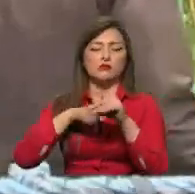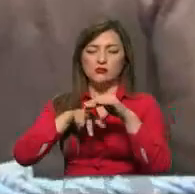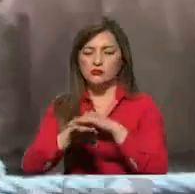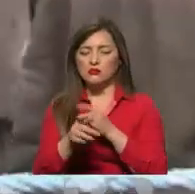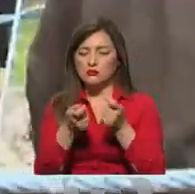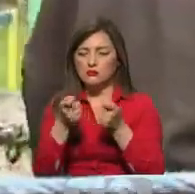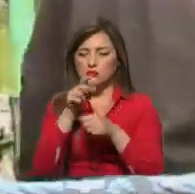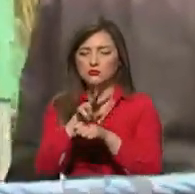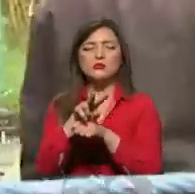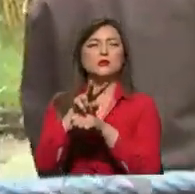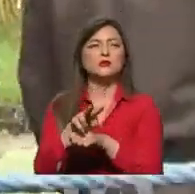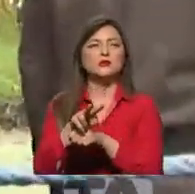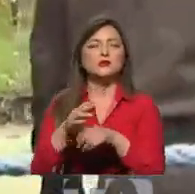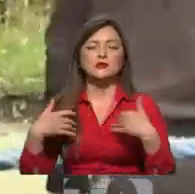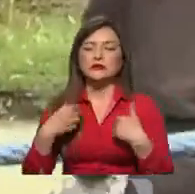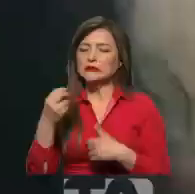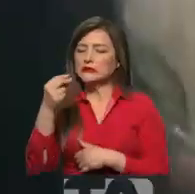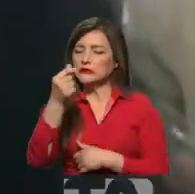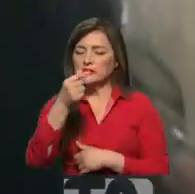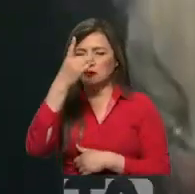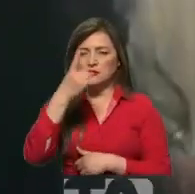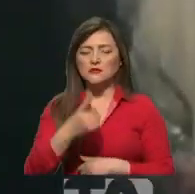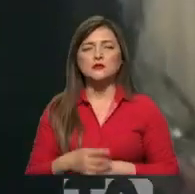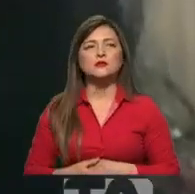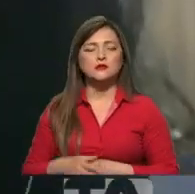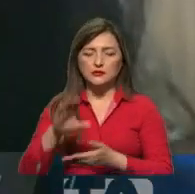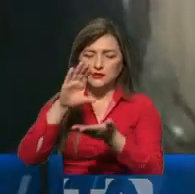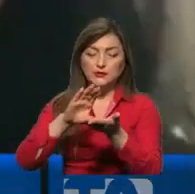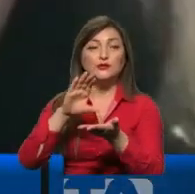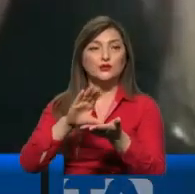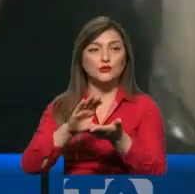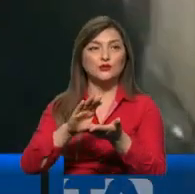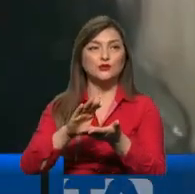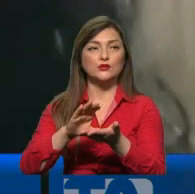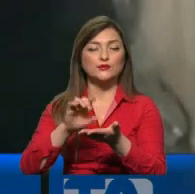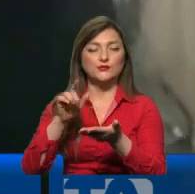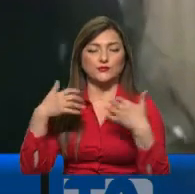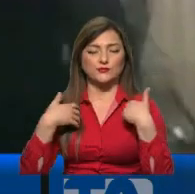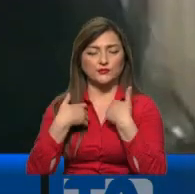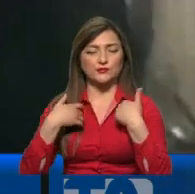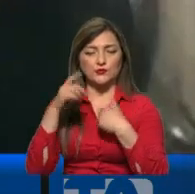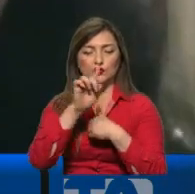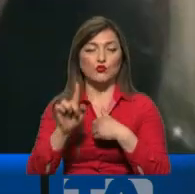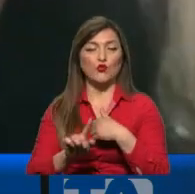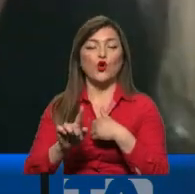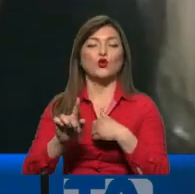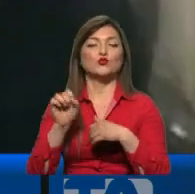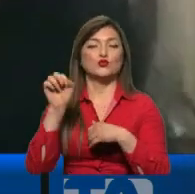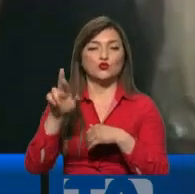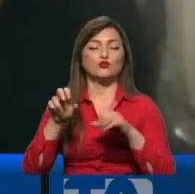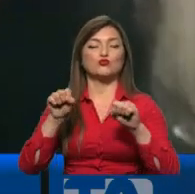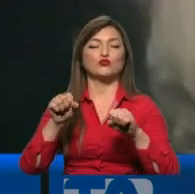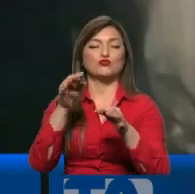este último hecho se esperan acciones inmediatas. Este centro es de los poquísimos que hay al sur del país que podría